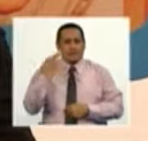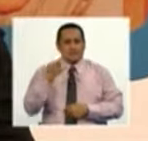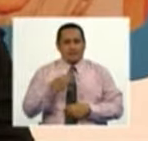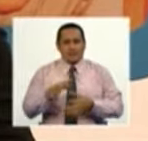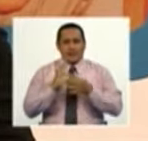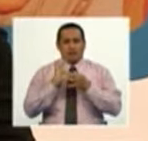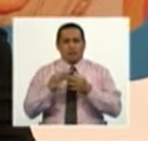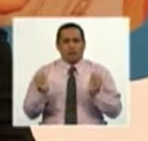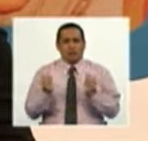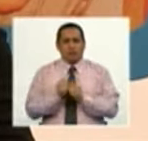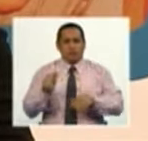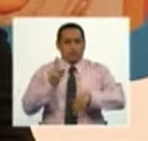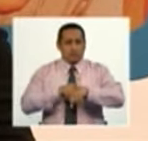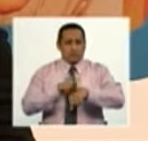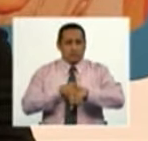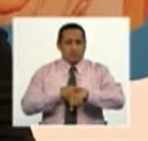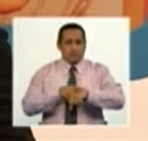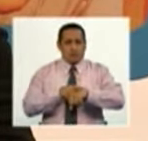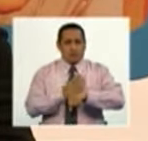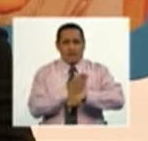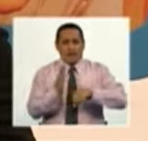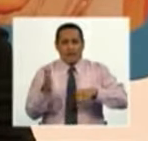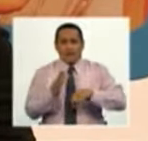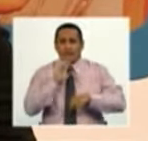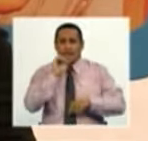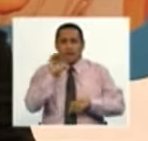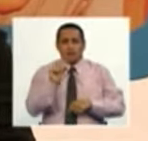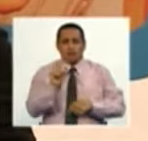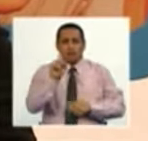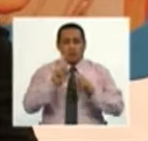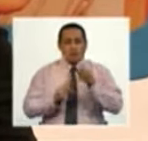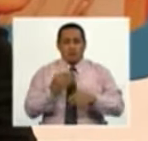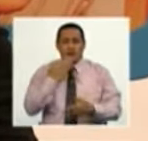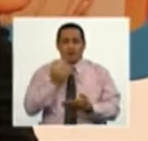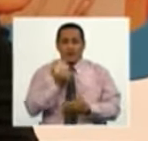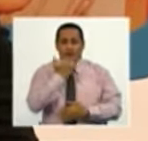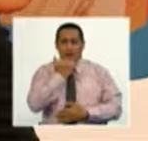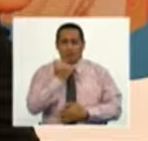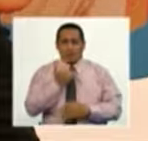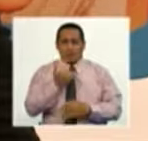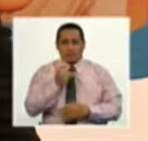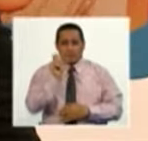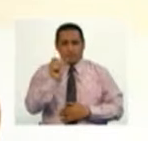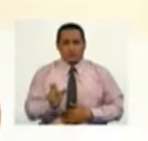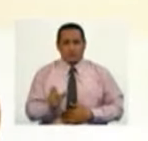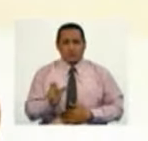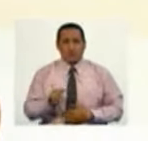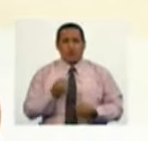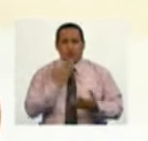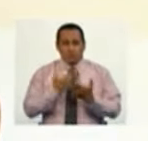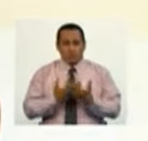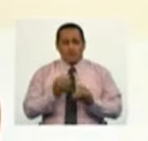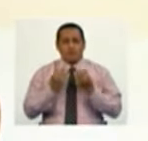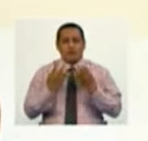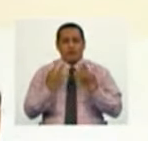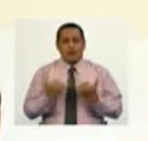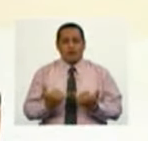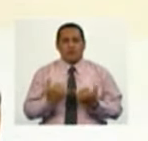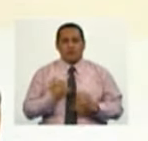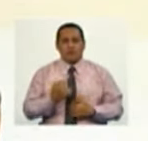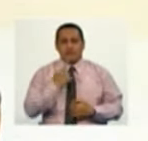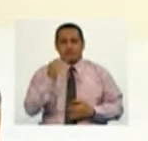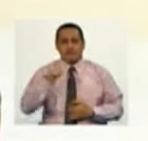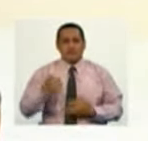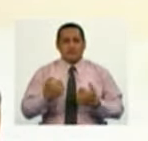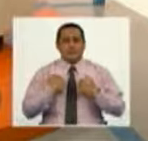Este siempre está relacionado al tiempo de aviso de alguna falta laboral, Felipe. ¿Cómo estás, Rocío?